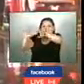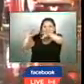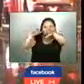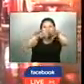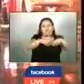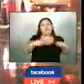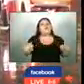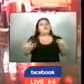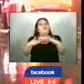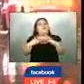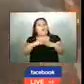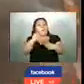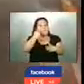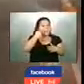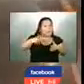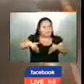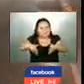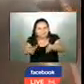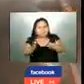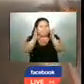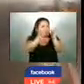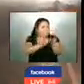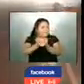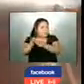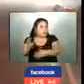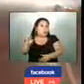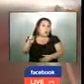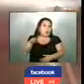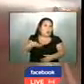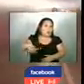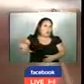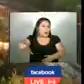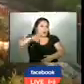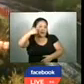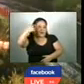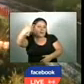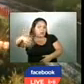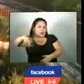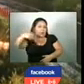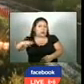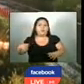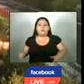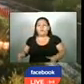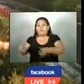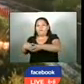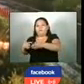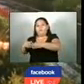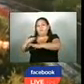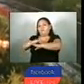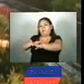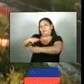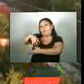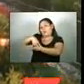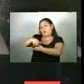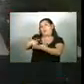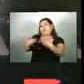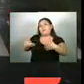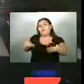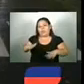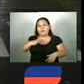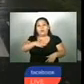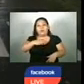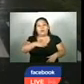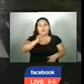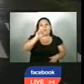a las labores de prevención en las carreteras y en zonas de alto riesgo que han desarrollado los comités municipales de protección civil, se han habilitado